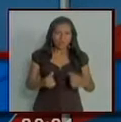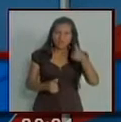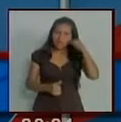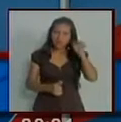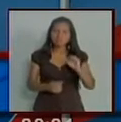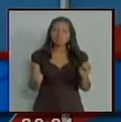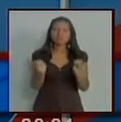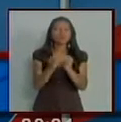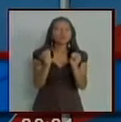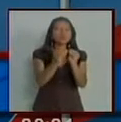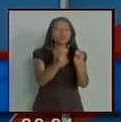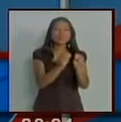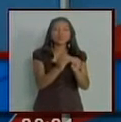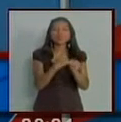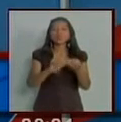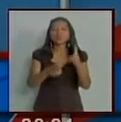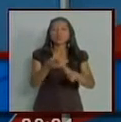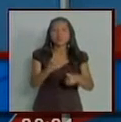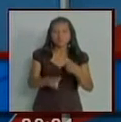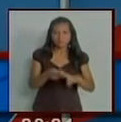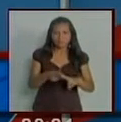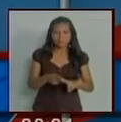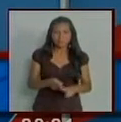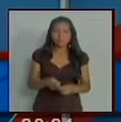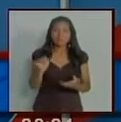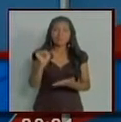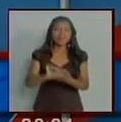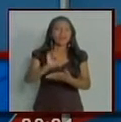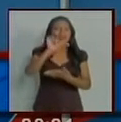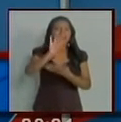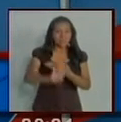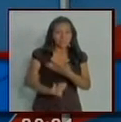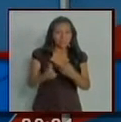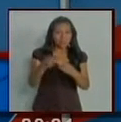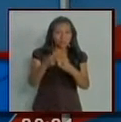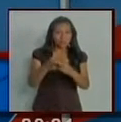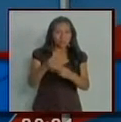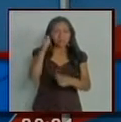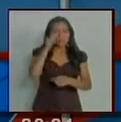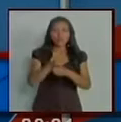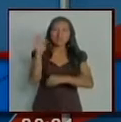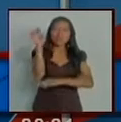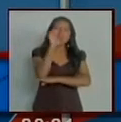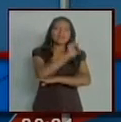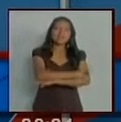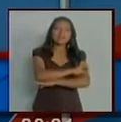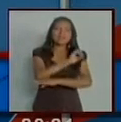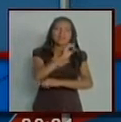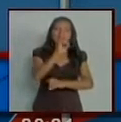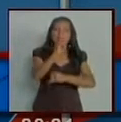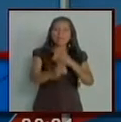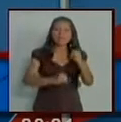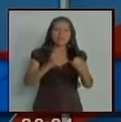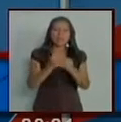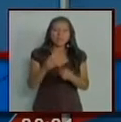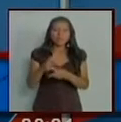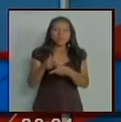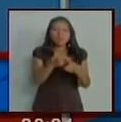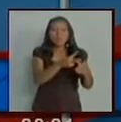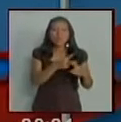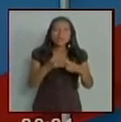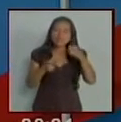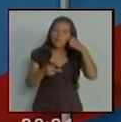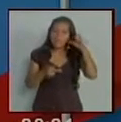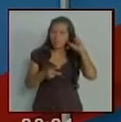veamos estadísticas. En abril se celebra en todo el mundo el Día del Cuidado del Oído, a mediados de abril.